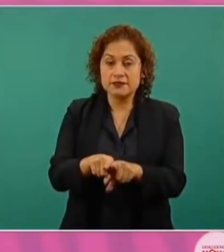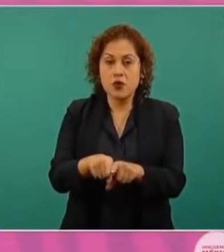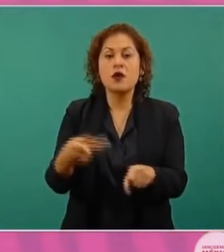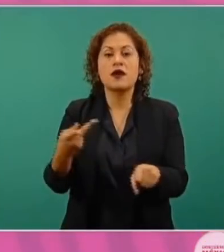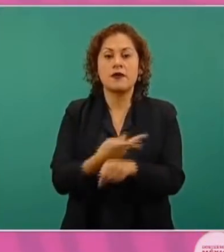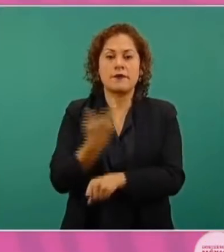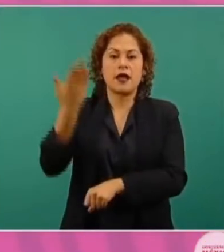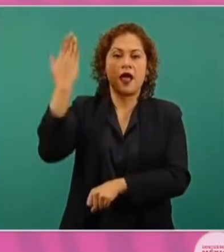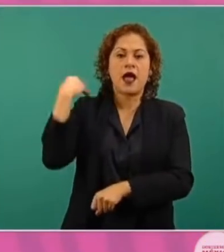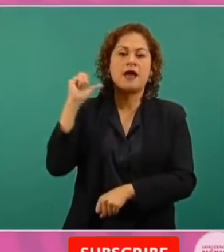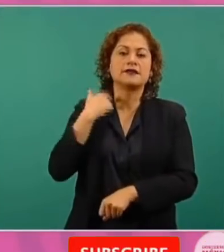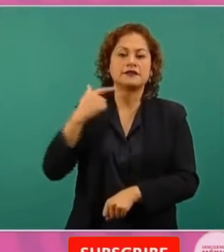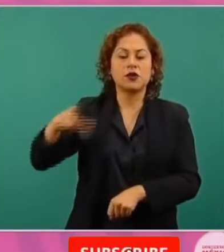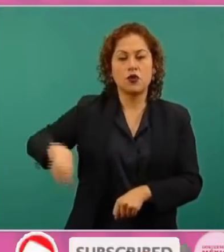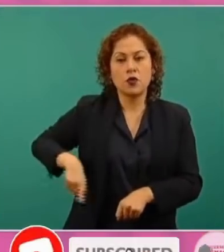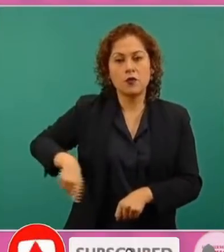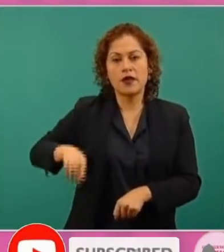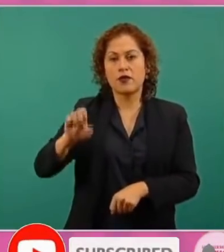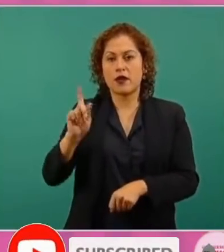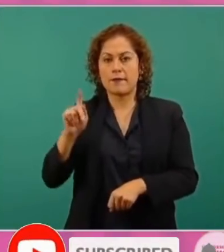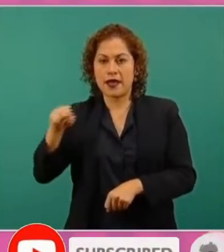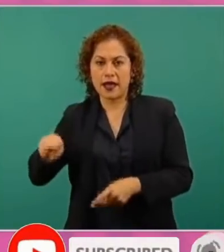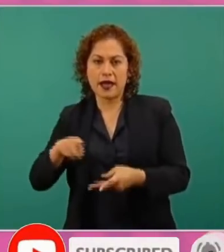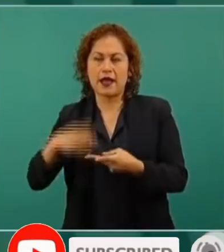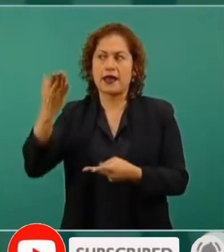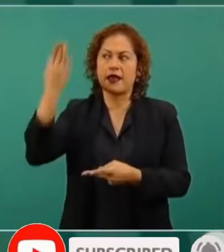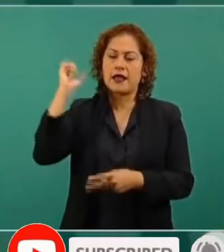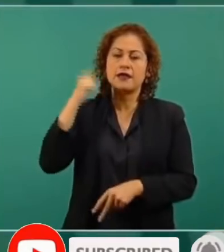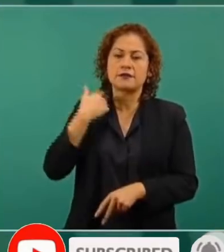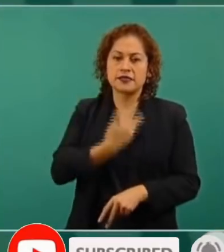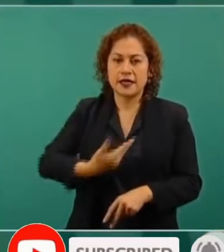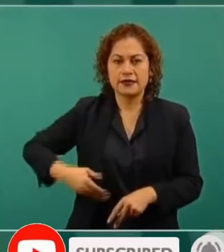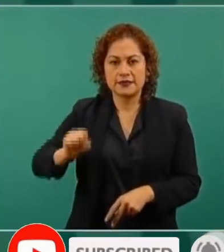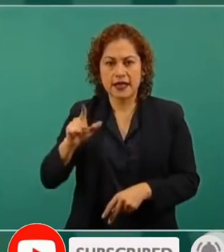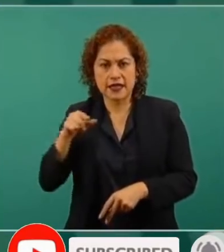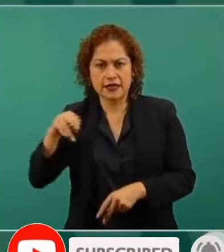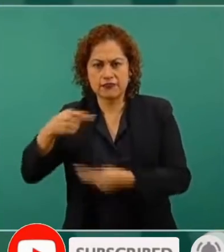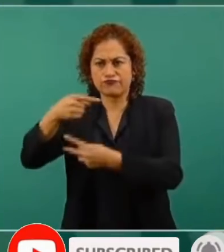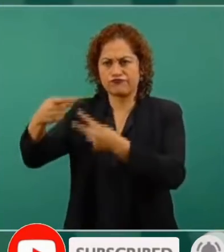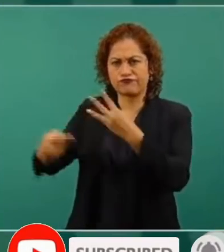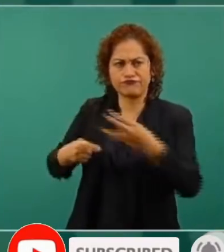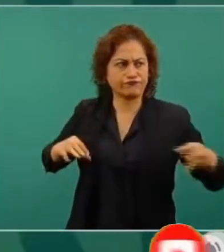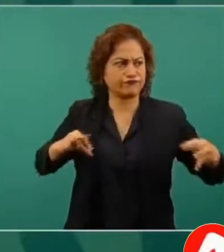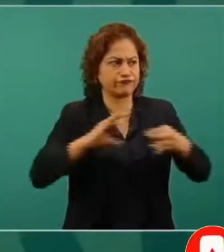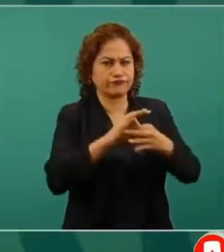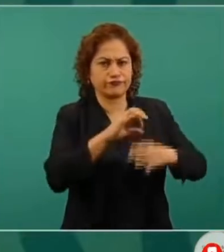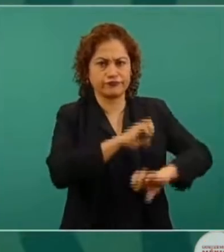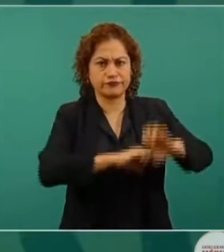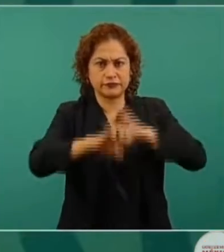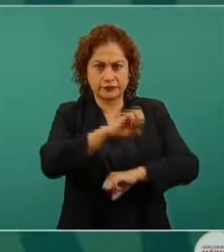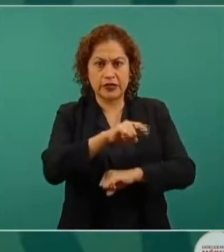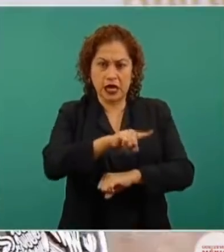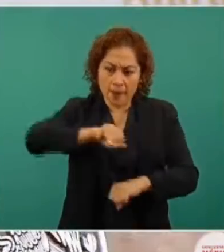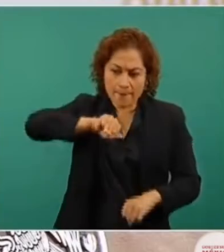de Peña, Salinas y todos estos, ¿verdad?, obligaron a nuestra banca de